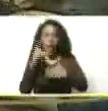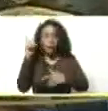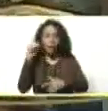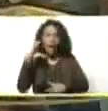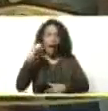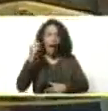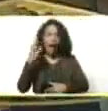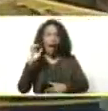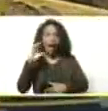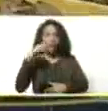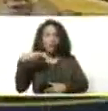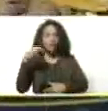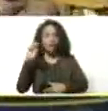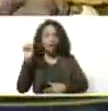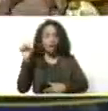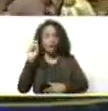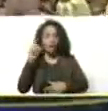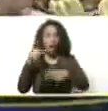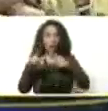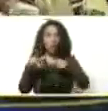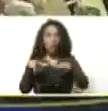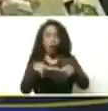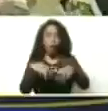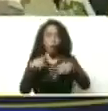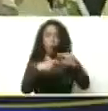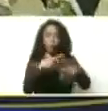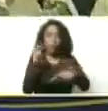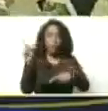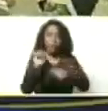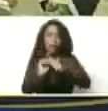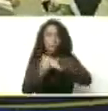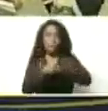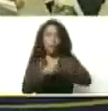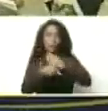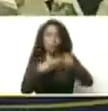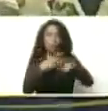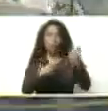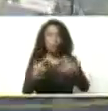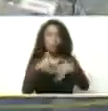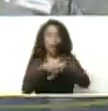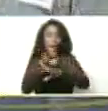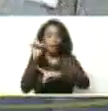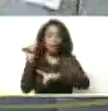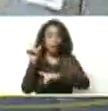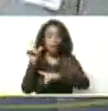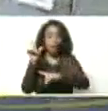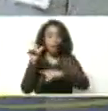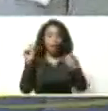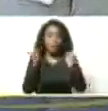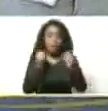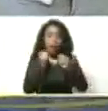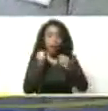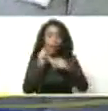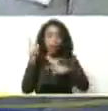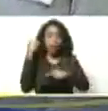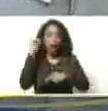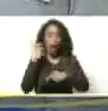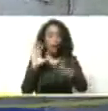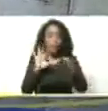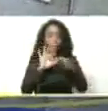productoras la papa viene de los productores integrales del páramo de allá de demos cuchillas que además con ellos tenemos